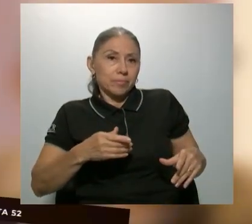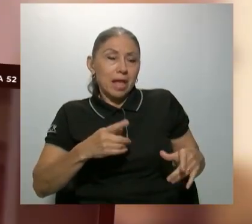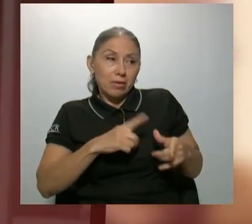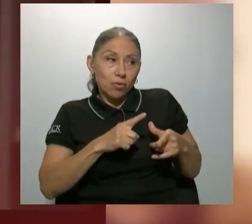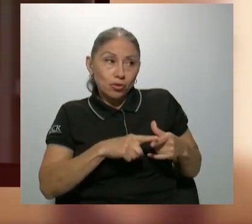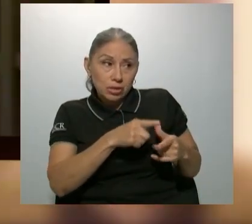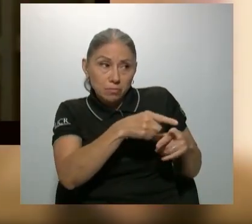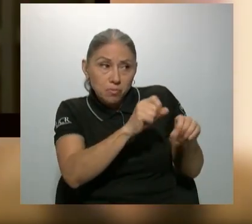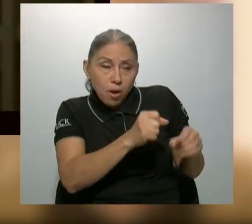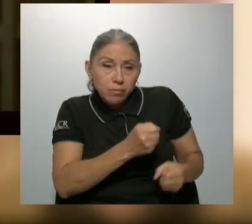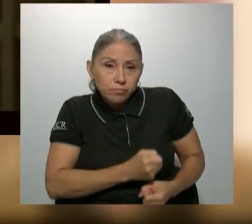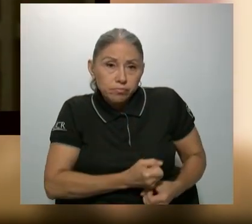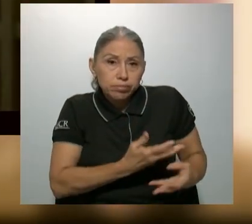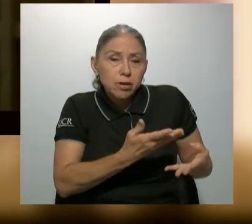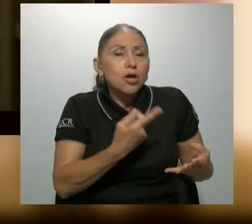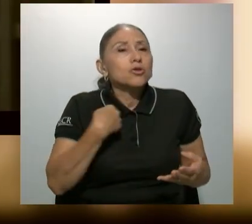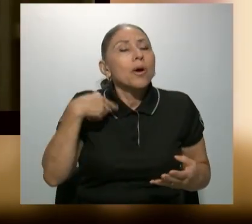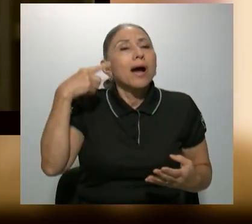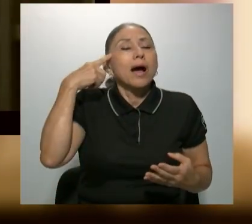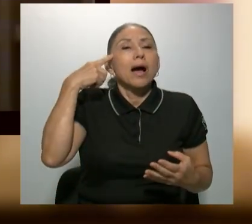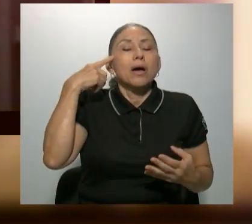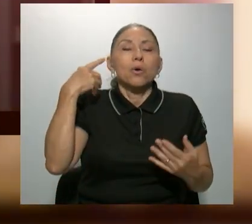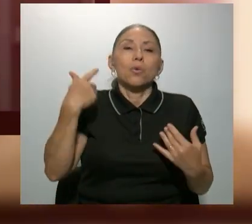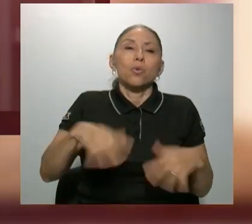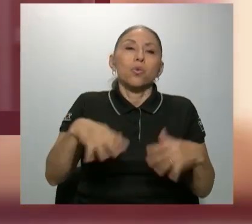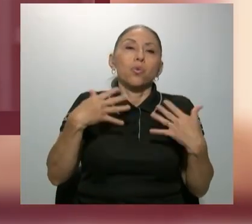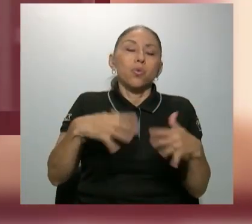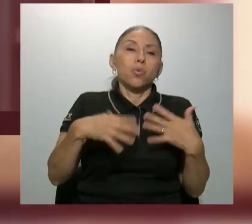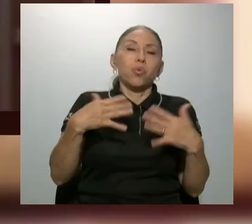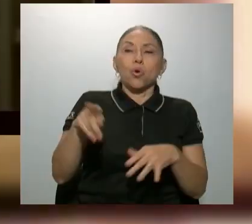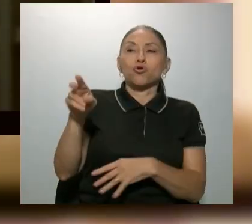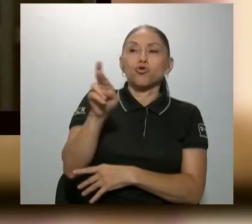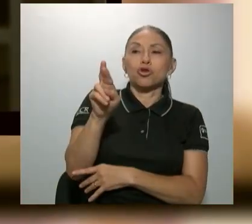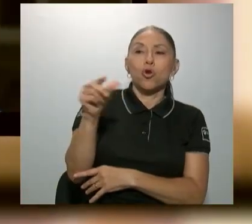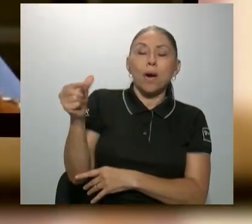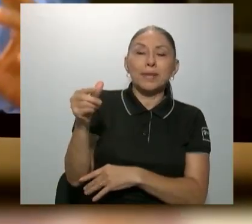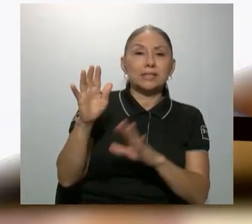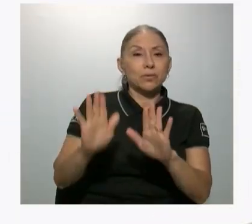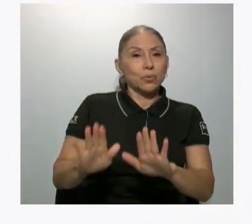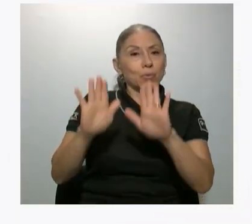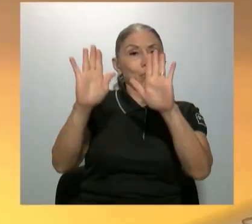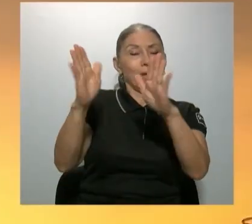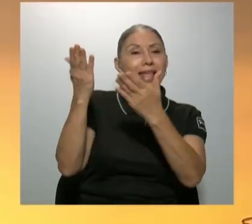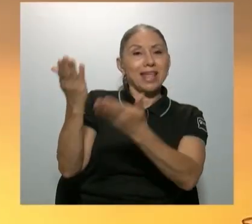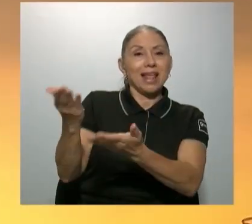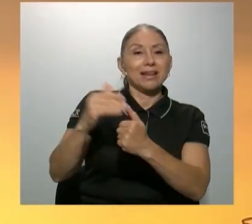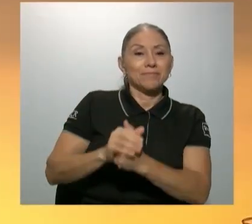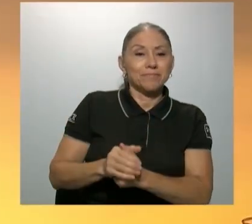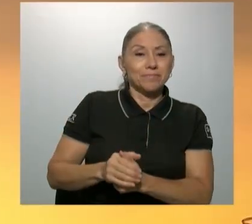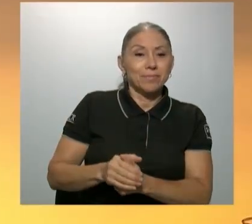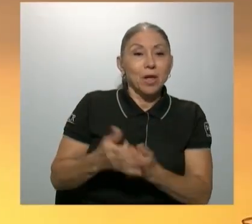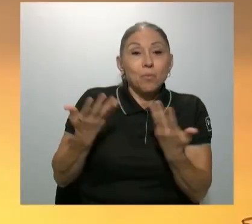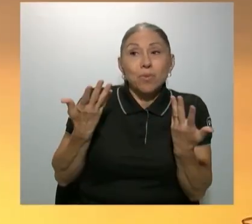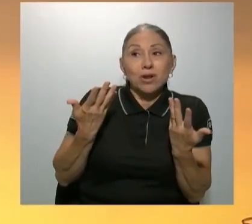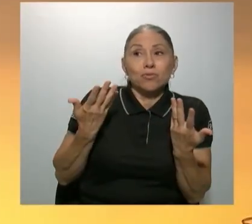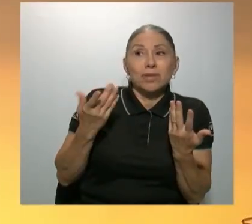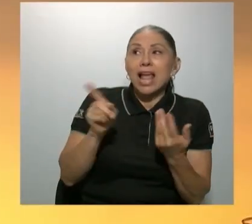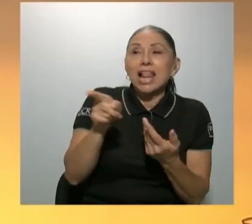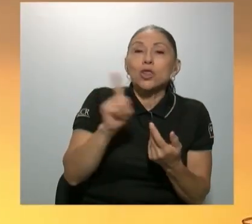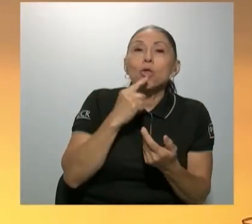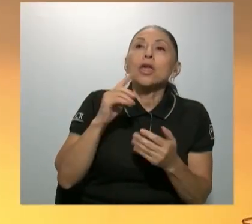me parece que hay una enorme grandeza en él, que no dejó, bueno, ahí les dejo eso tirado y vean ustedes qué hacen. No,